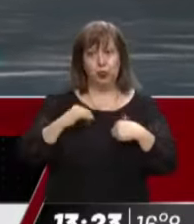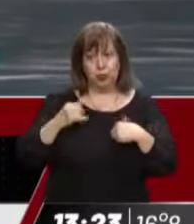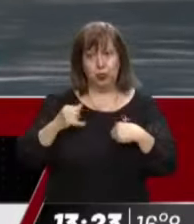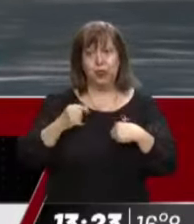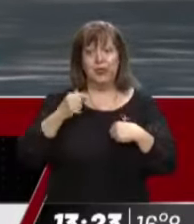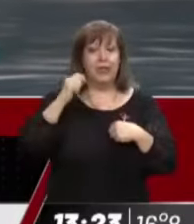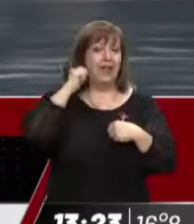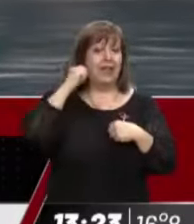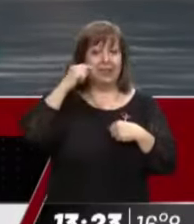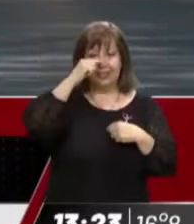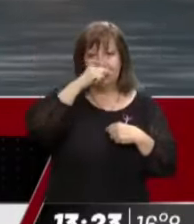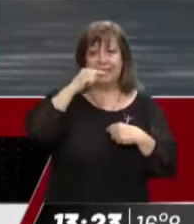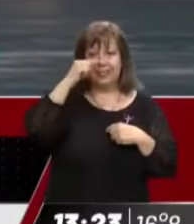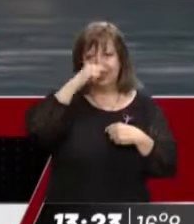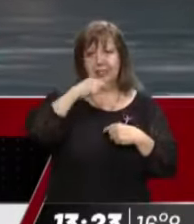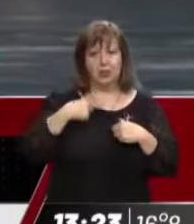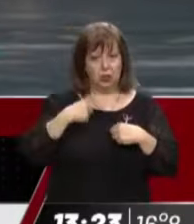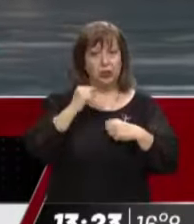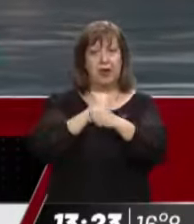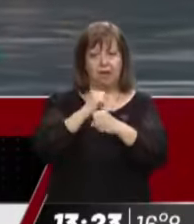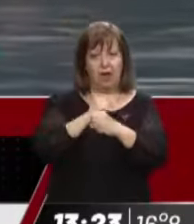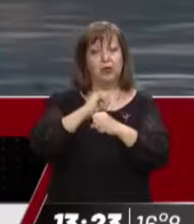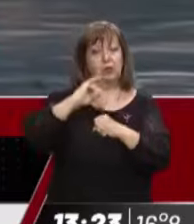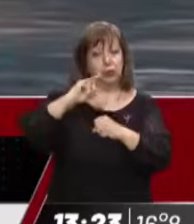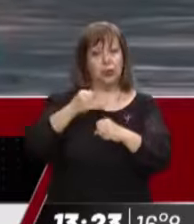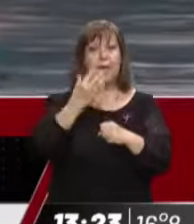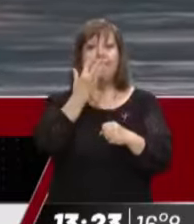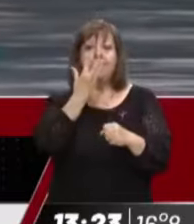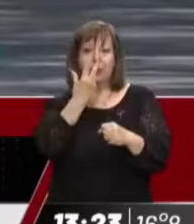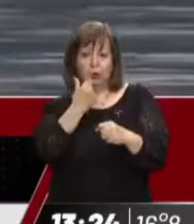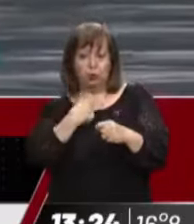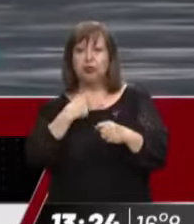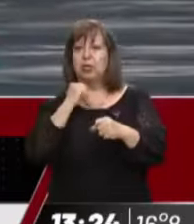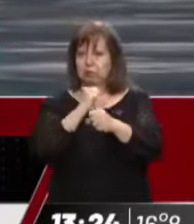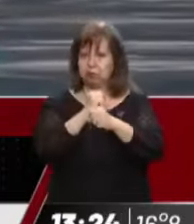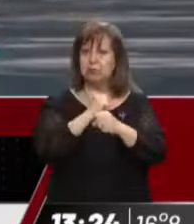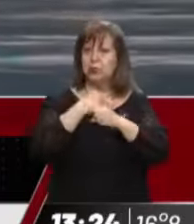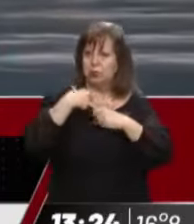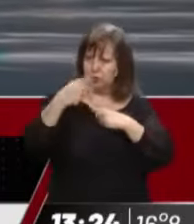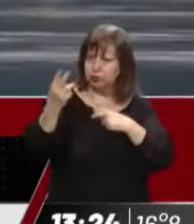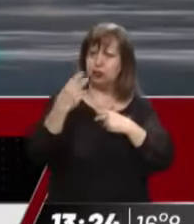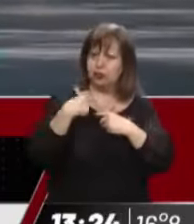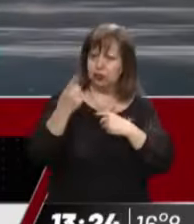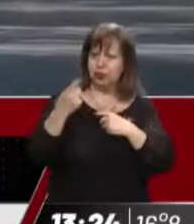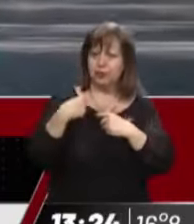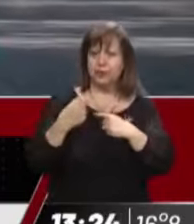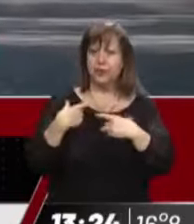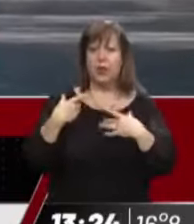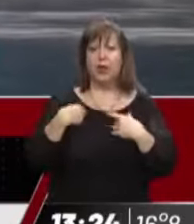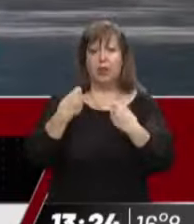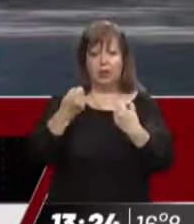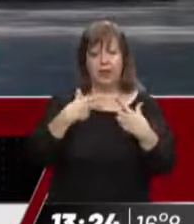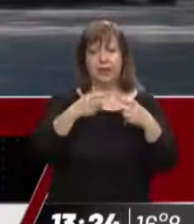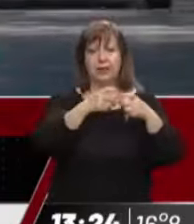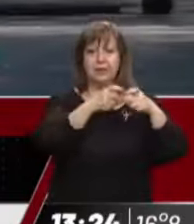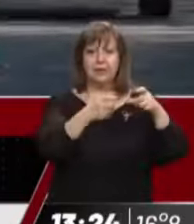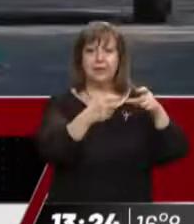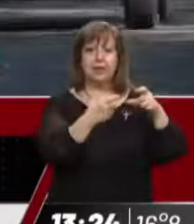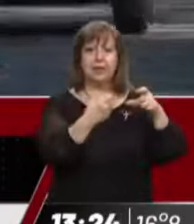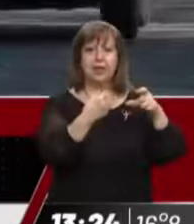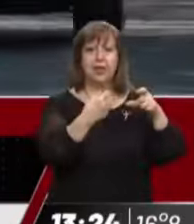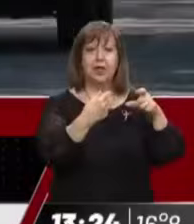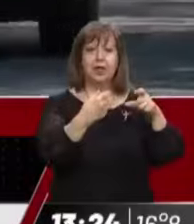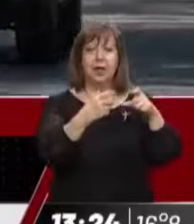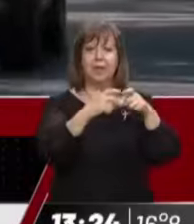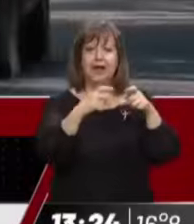tengo 77 años, pero todavía estoy trabajando. Me gusta la actividad y viajo perfectamente. Tengo el beneficio de que muchas veces tenemos